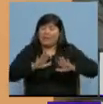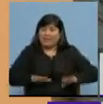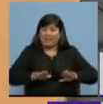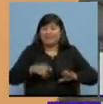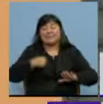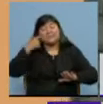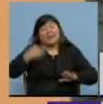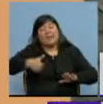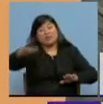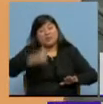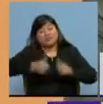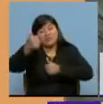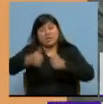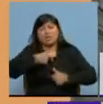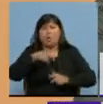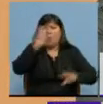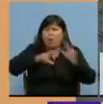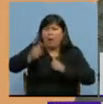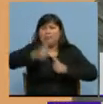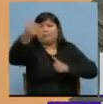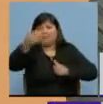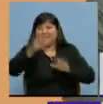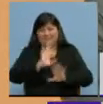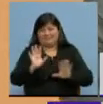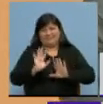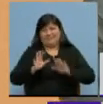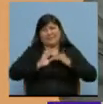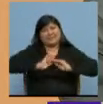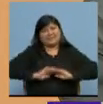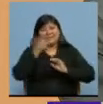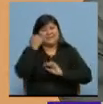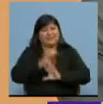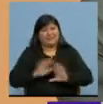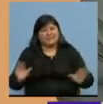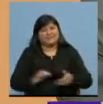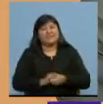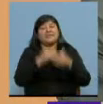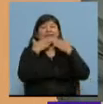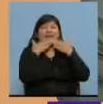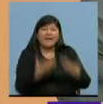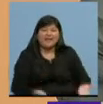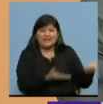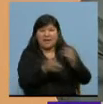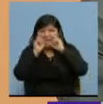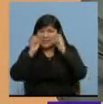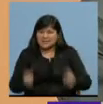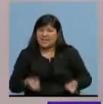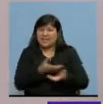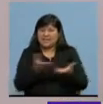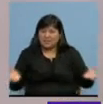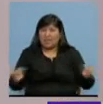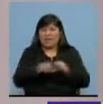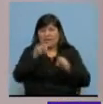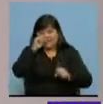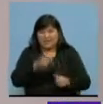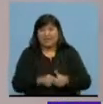no es que estoy buscando constantemente ese tipo de cosas. Guillermo Ortelli, gracias por visitarnos aquí a los estudios de Canal 7 de Jujuy,